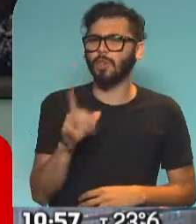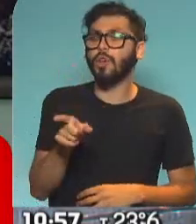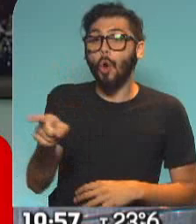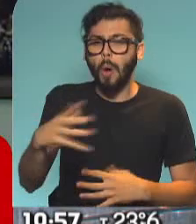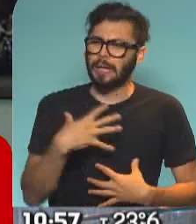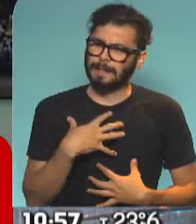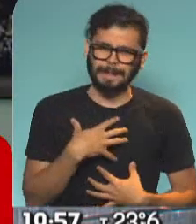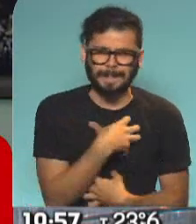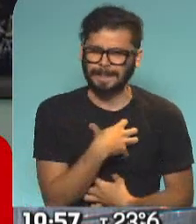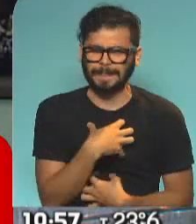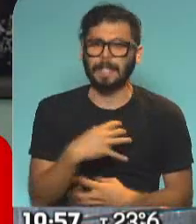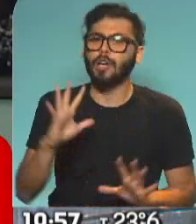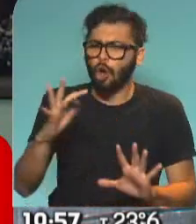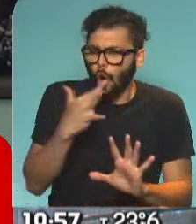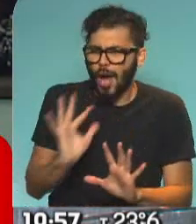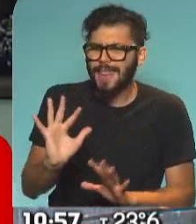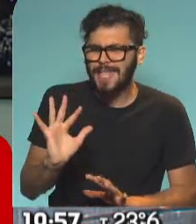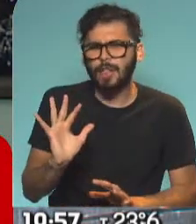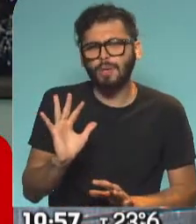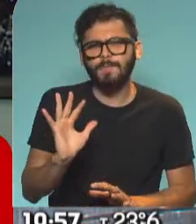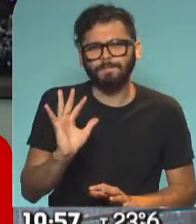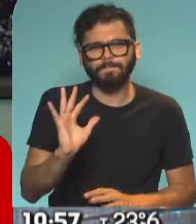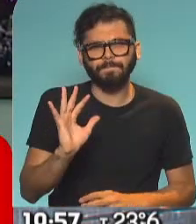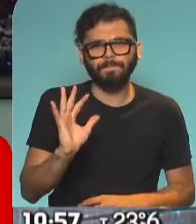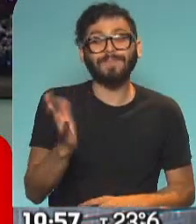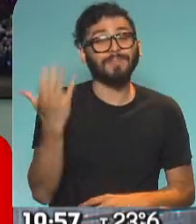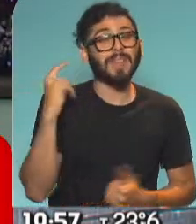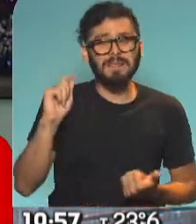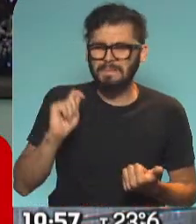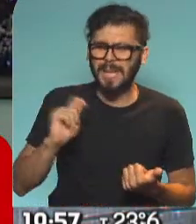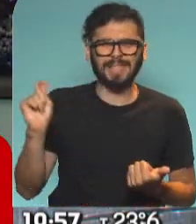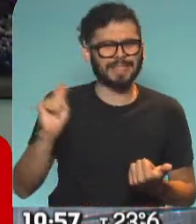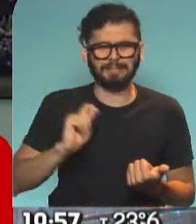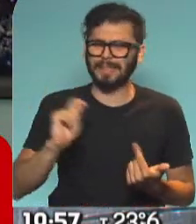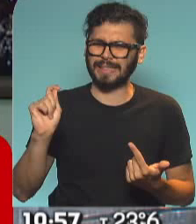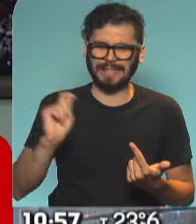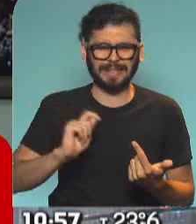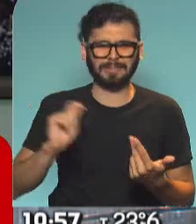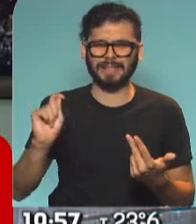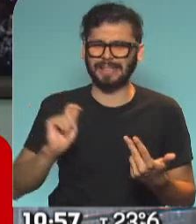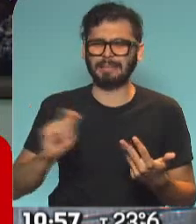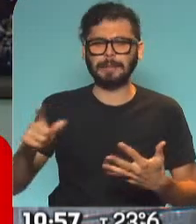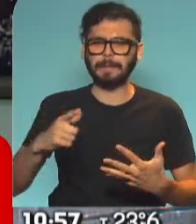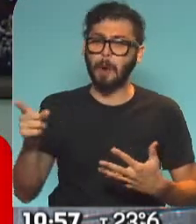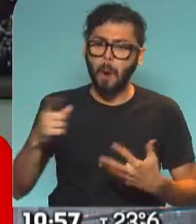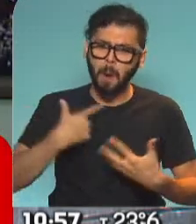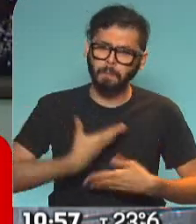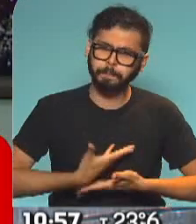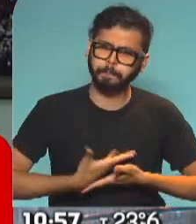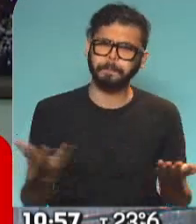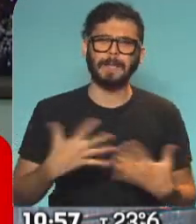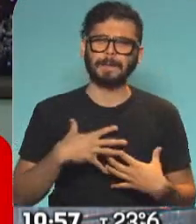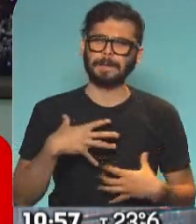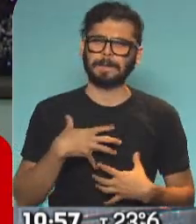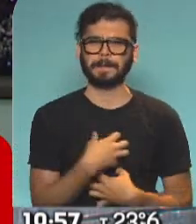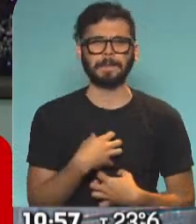bronca. Entiendo su bronca. Y que desde hace meses usted manifiesta esa bronca por medicinas que